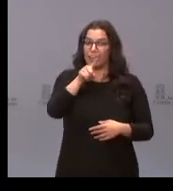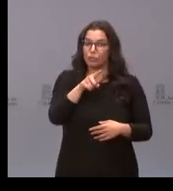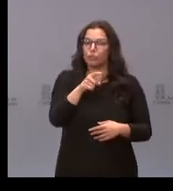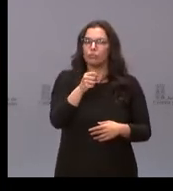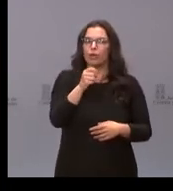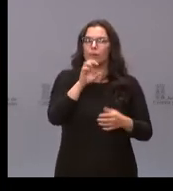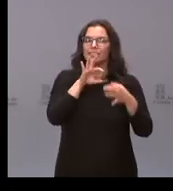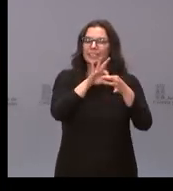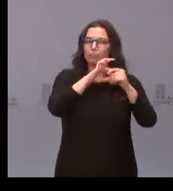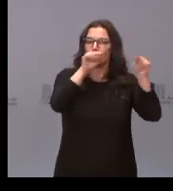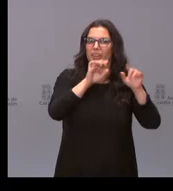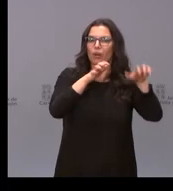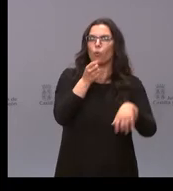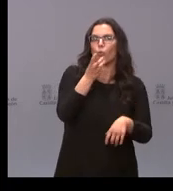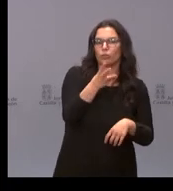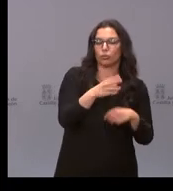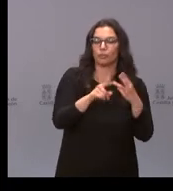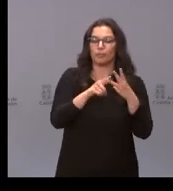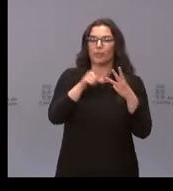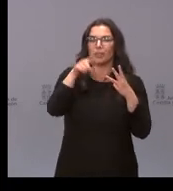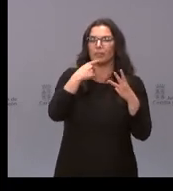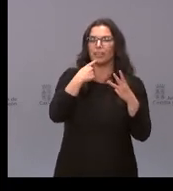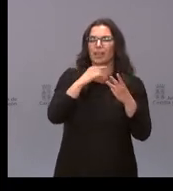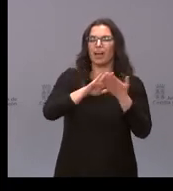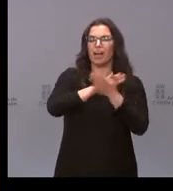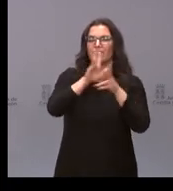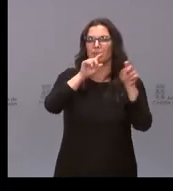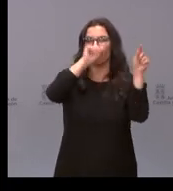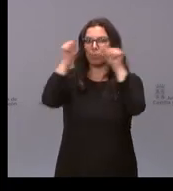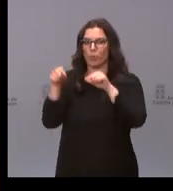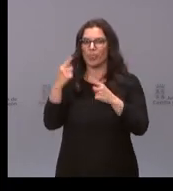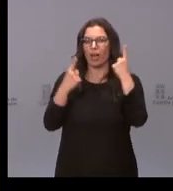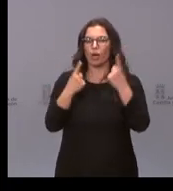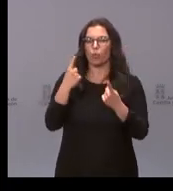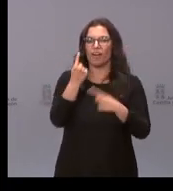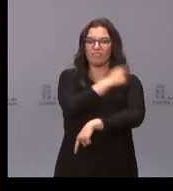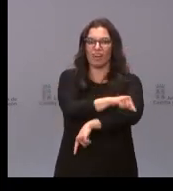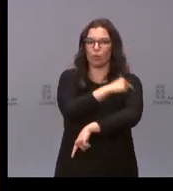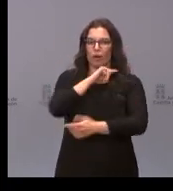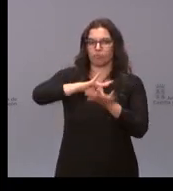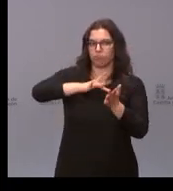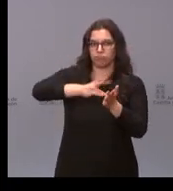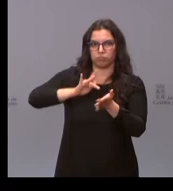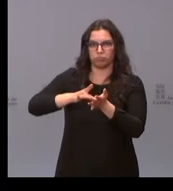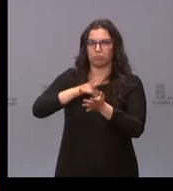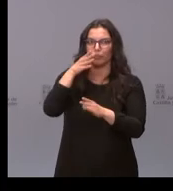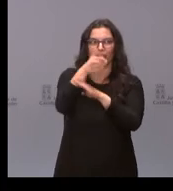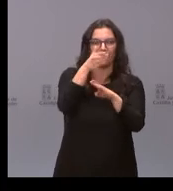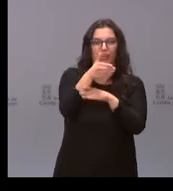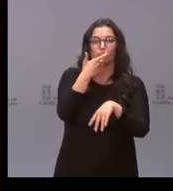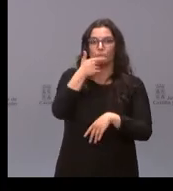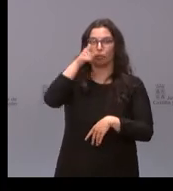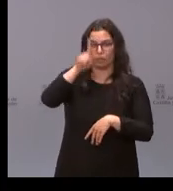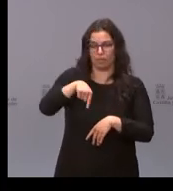también ha aludido a las provincias en las que no llegan las vacunas para las personas que acuden a vacunarse una de ellas